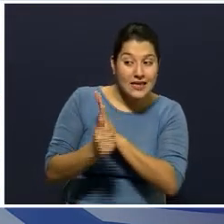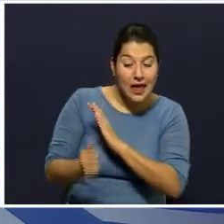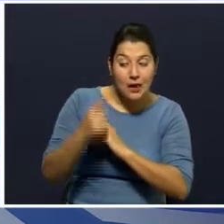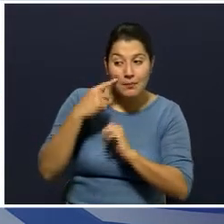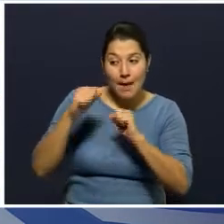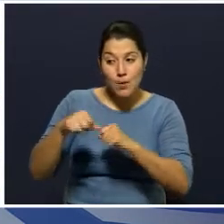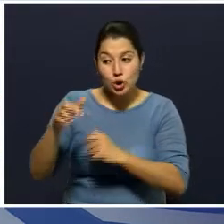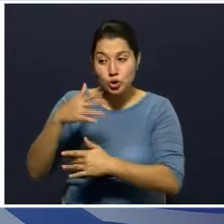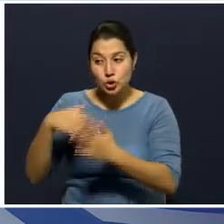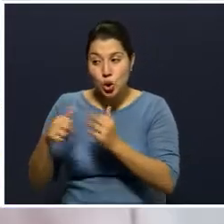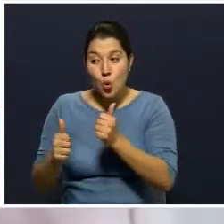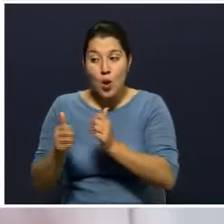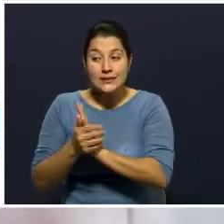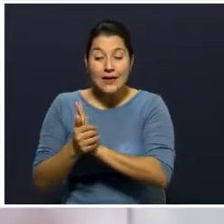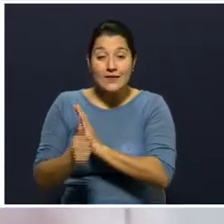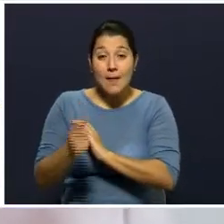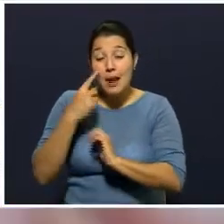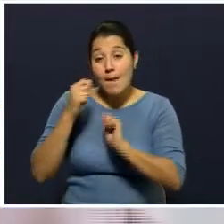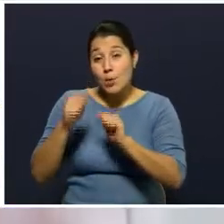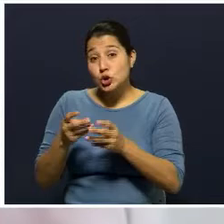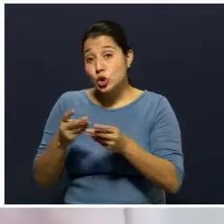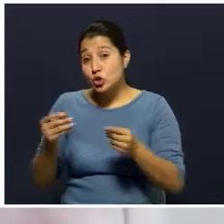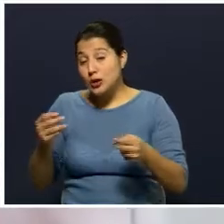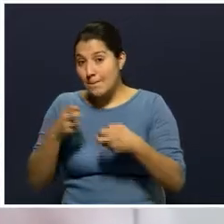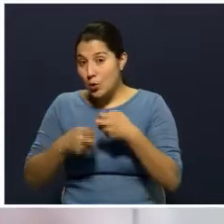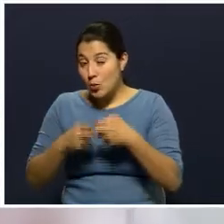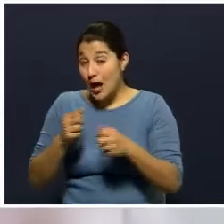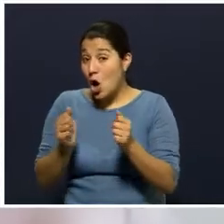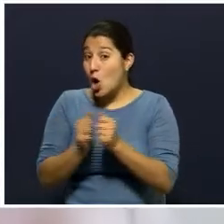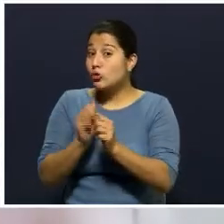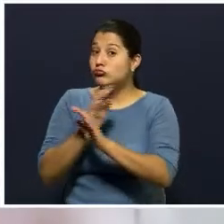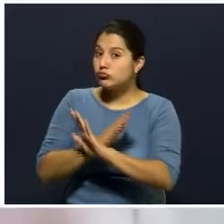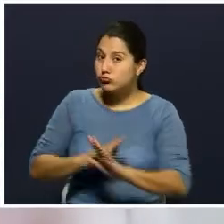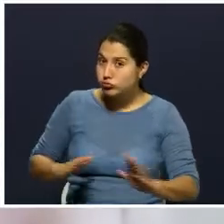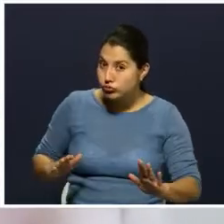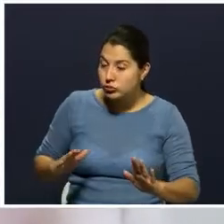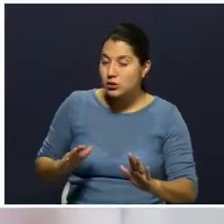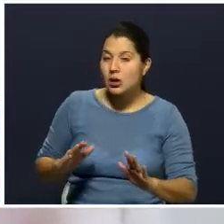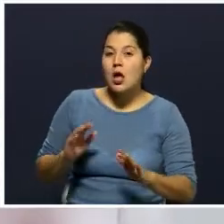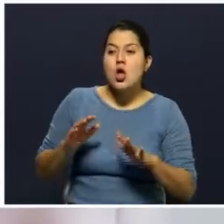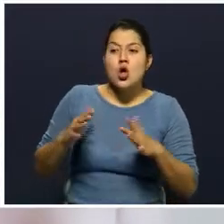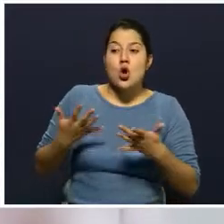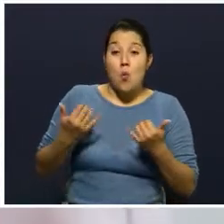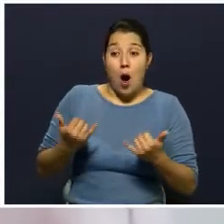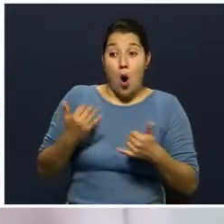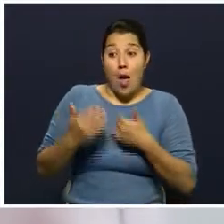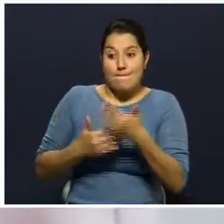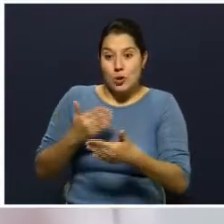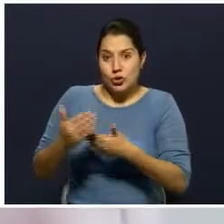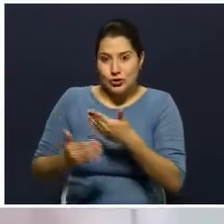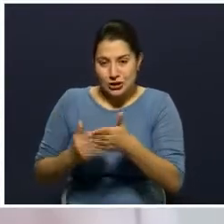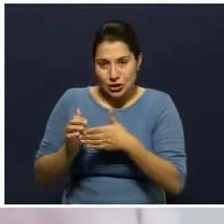para solucionar conflictos de manera pacífica, ¿verdad? Cómo está su proceso de orientación, cómo están